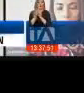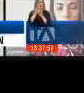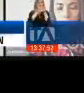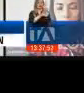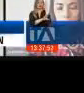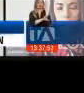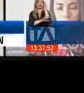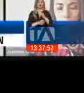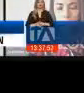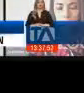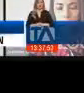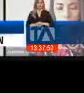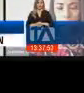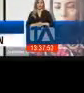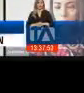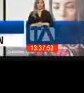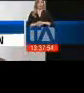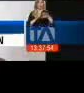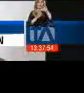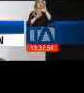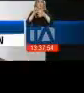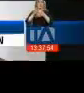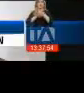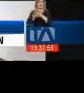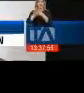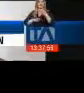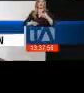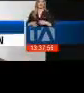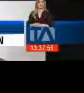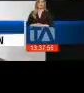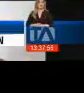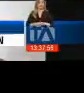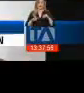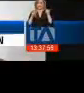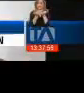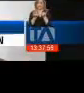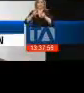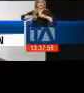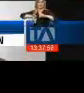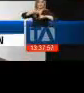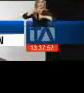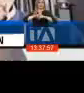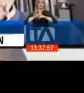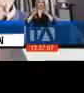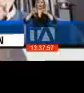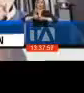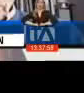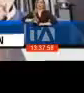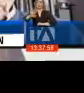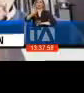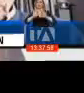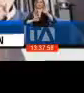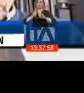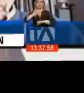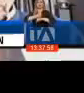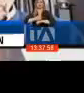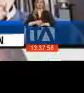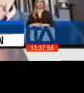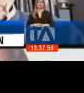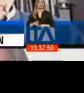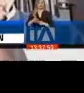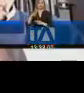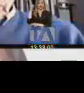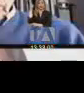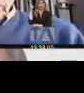constitución para eliminar el consejo de participación ciudadana y que la asamblea nacional tenga la función de selección de autoridades los ex